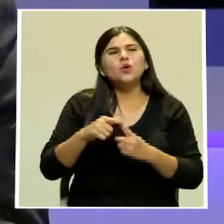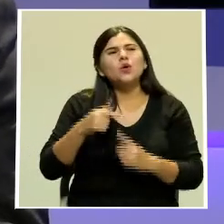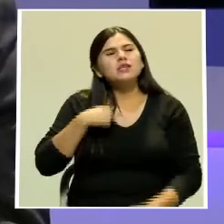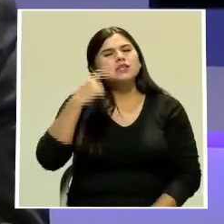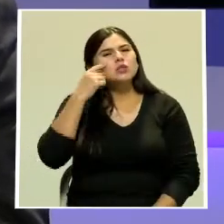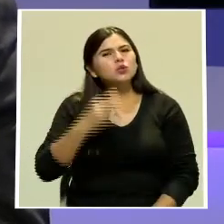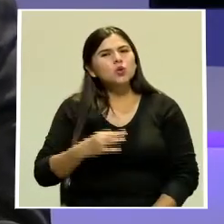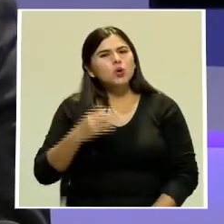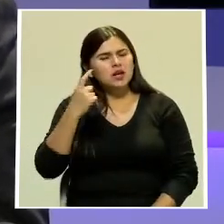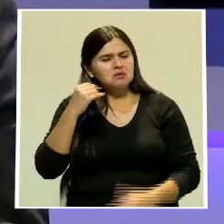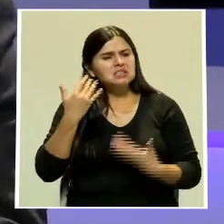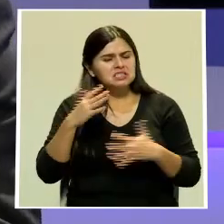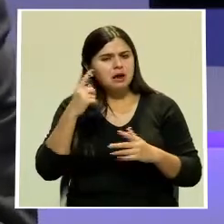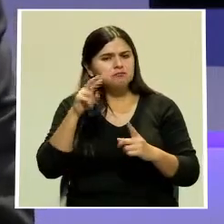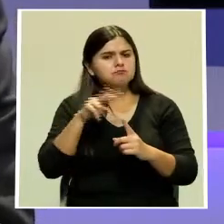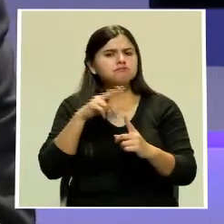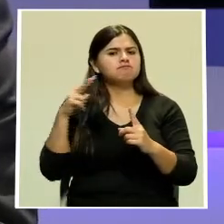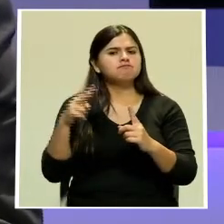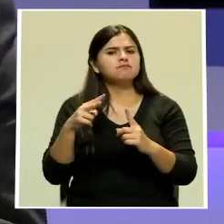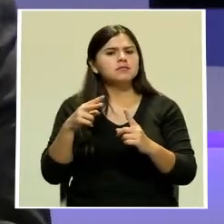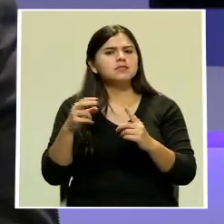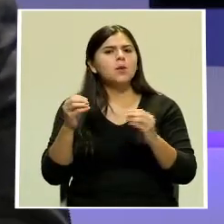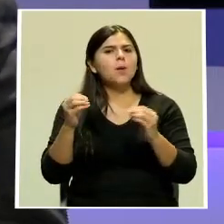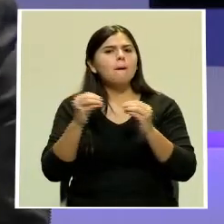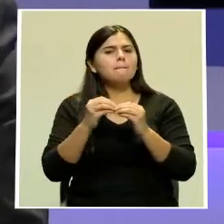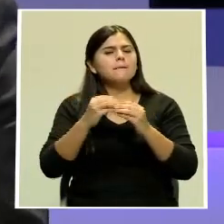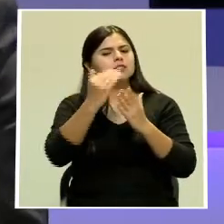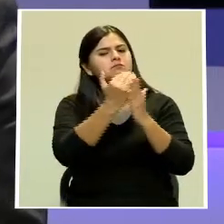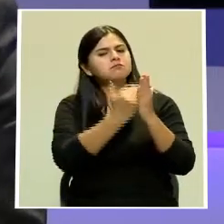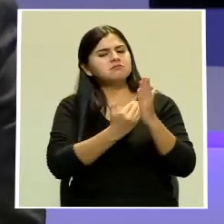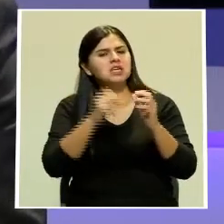elementos que le pueden dar más oportunidad a la gente de la zona sur.